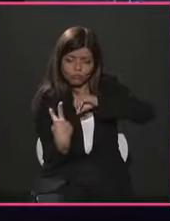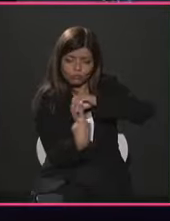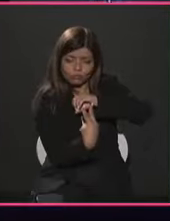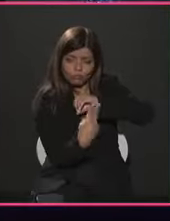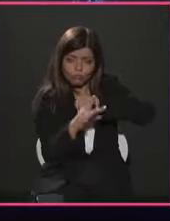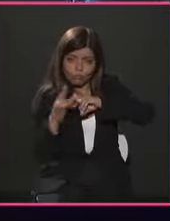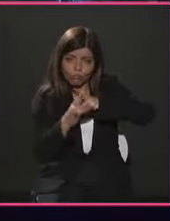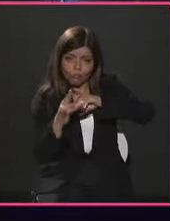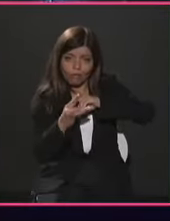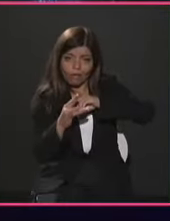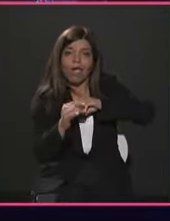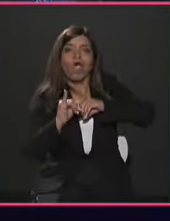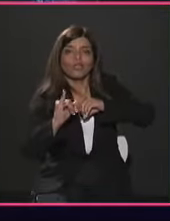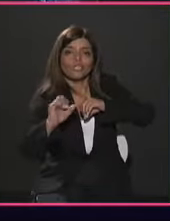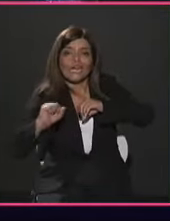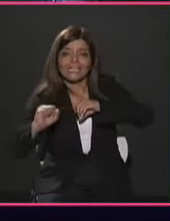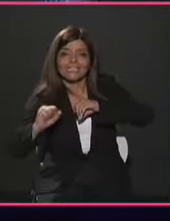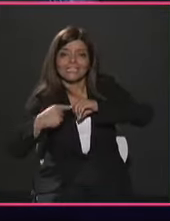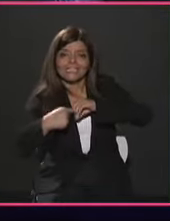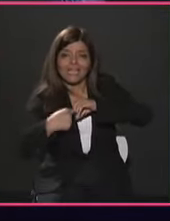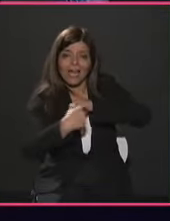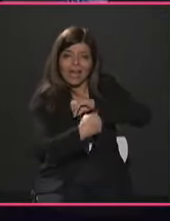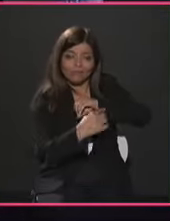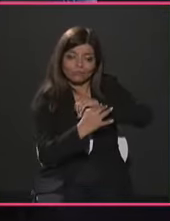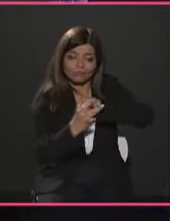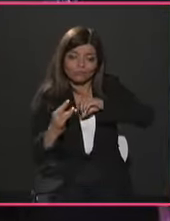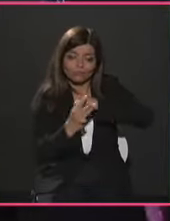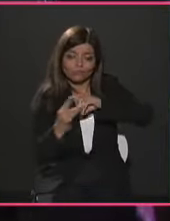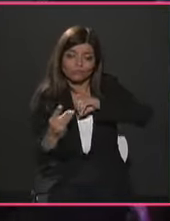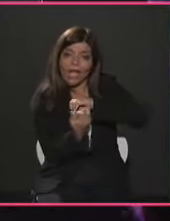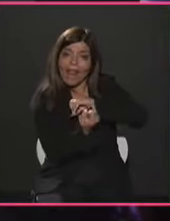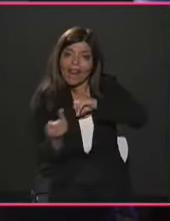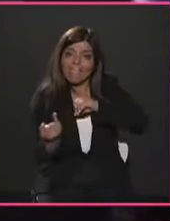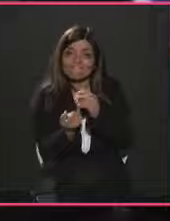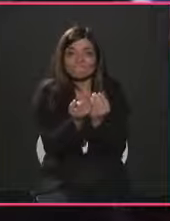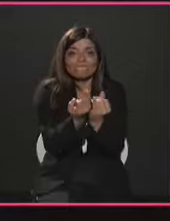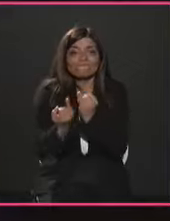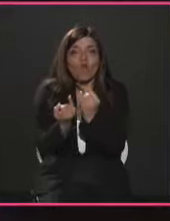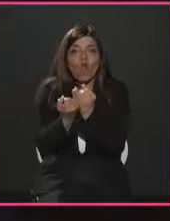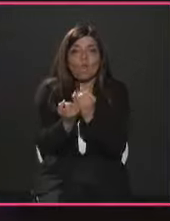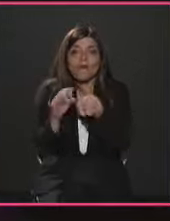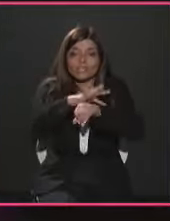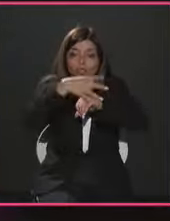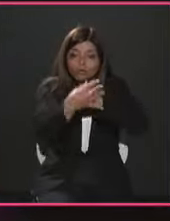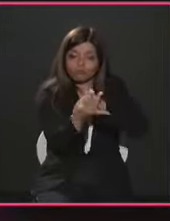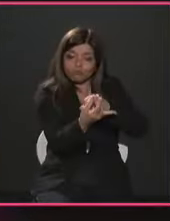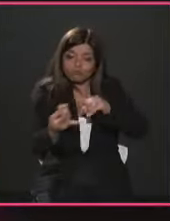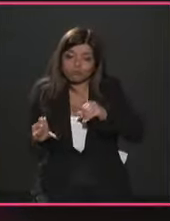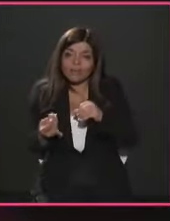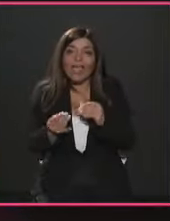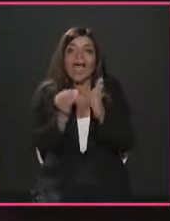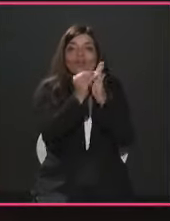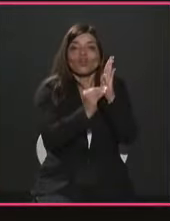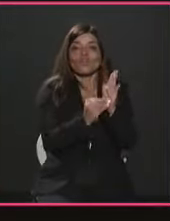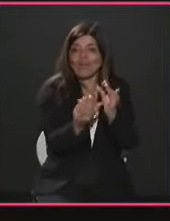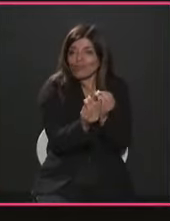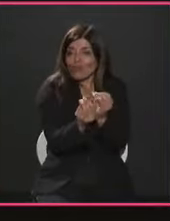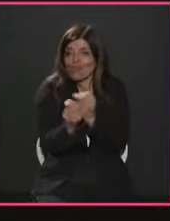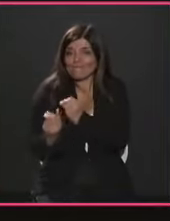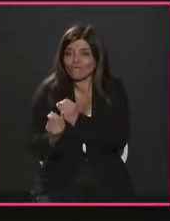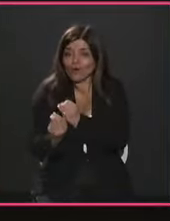a la traduciéndolo de la forma en la que les dije Esto hace que obtengamos todos los datos